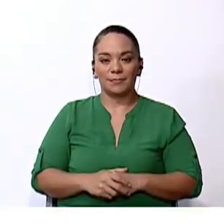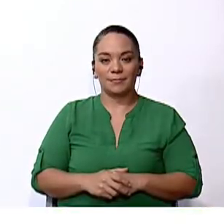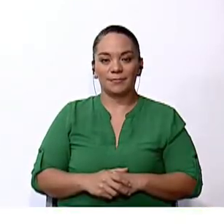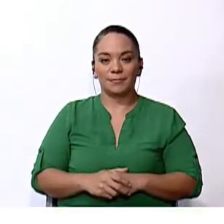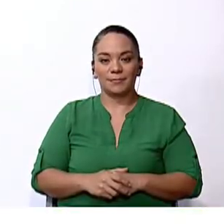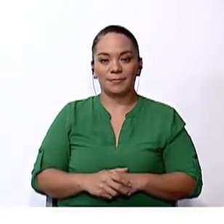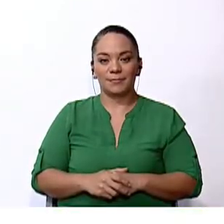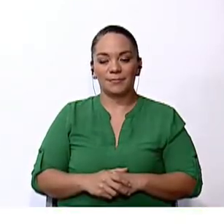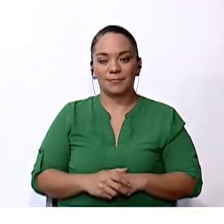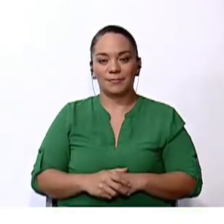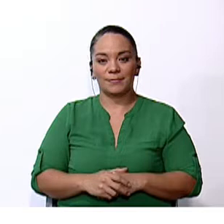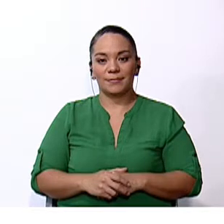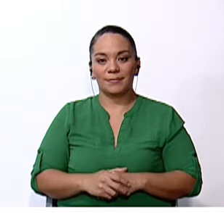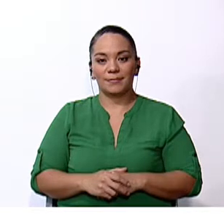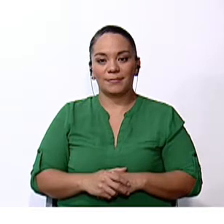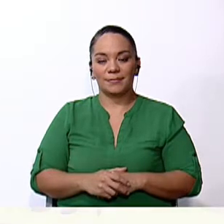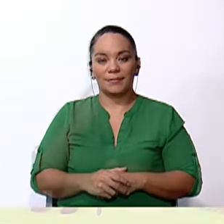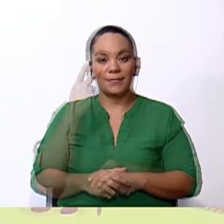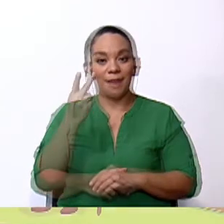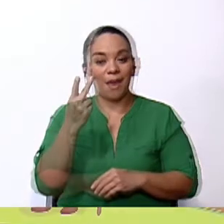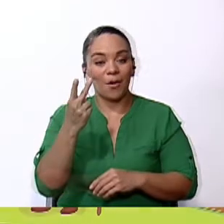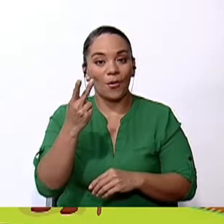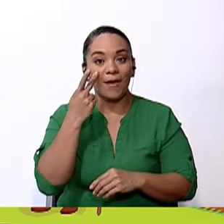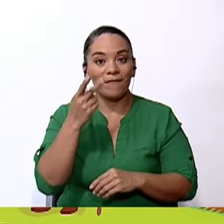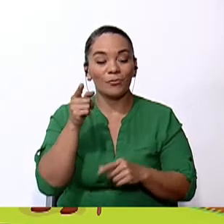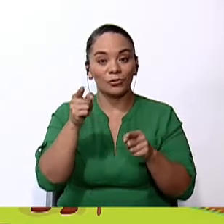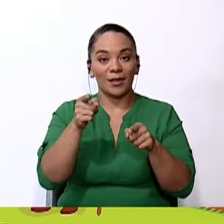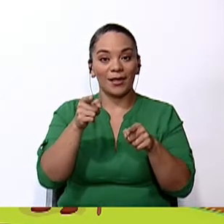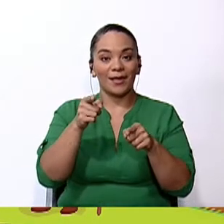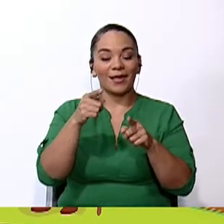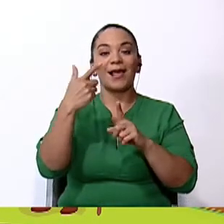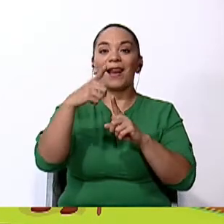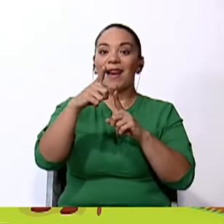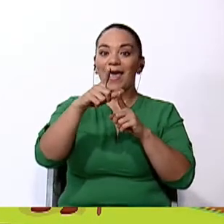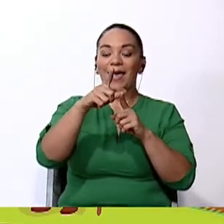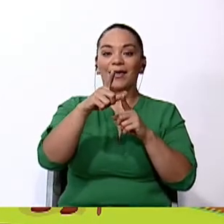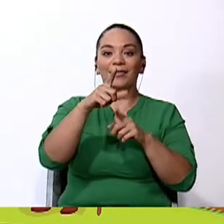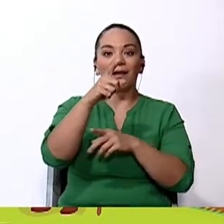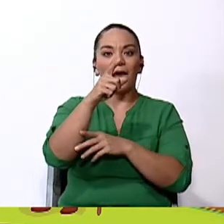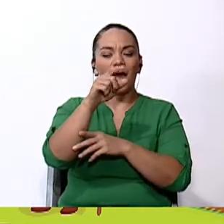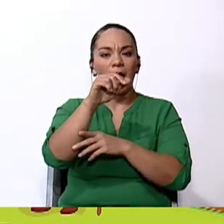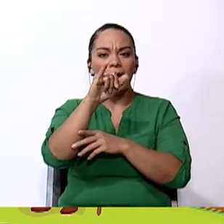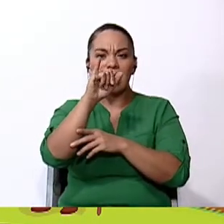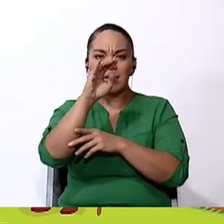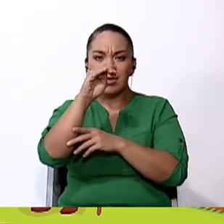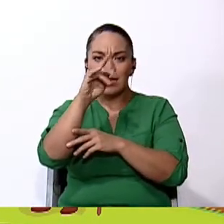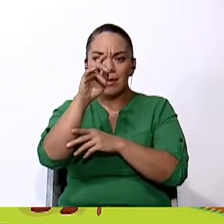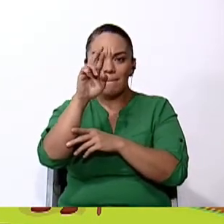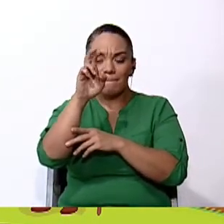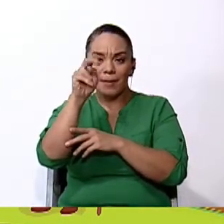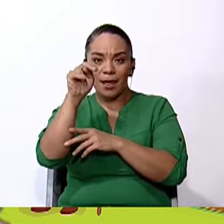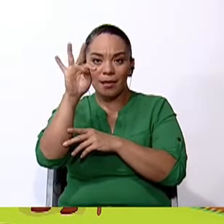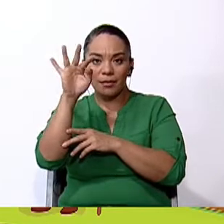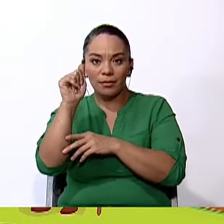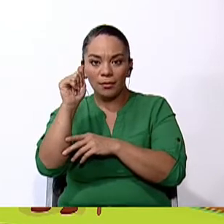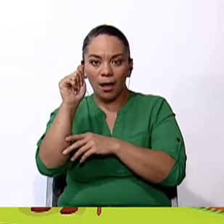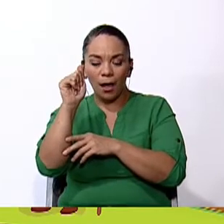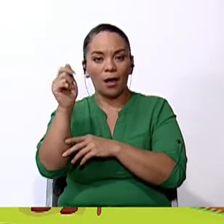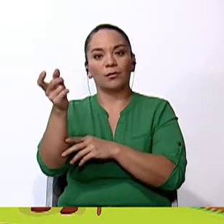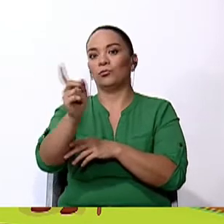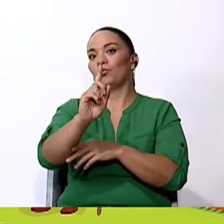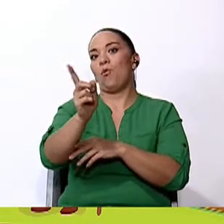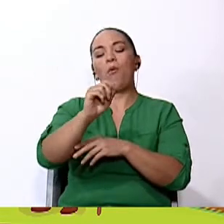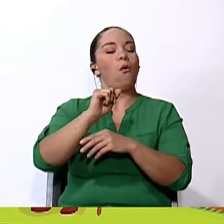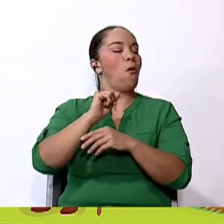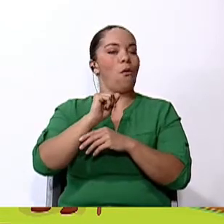¿Esa es la letra imprenta? No, esa no es la letra imprenta, esa es la